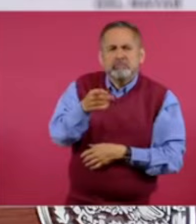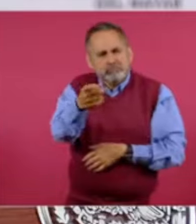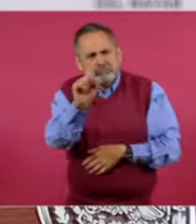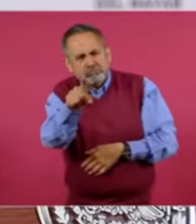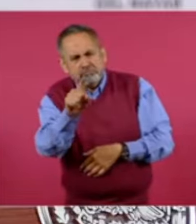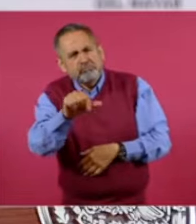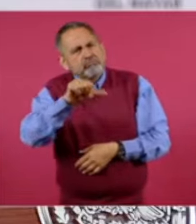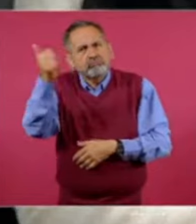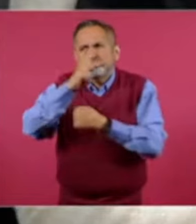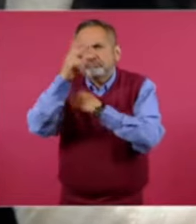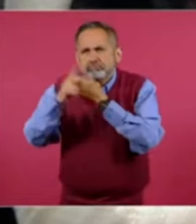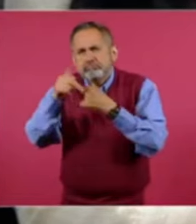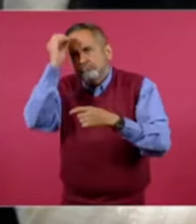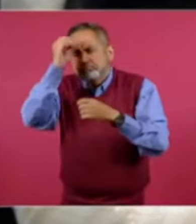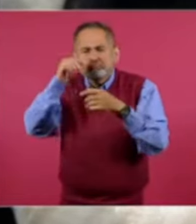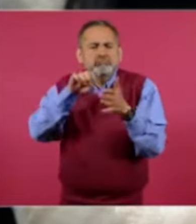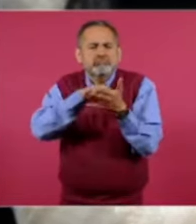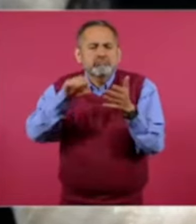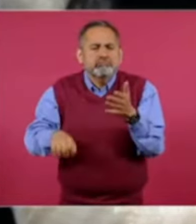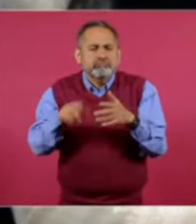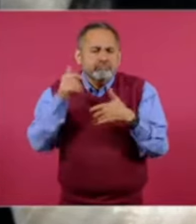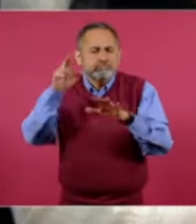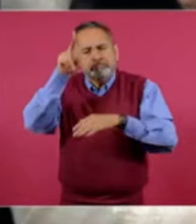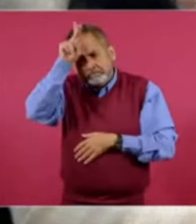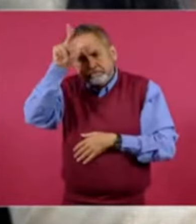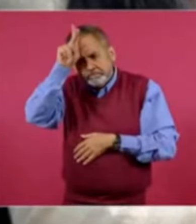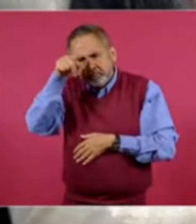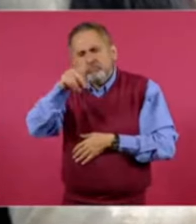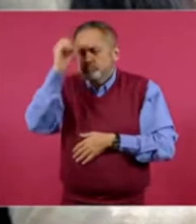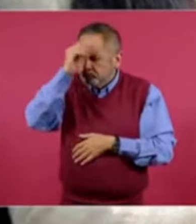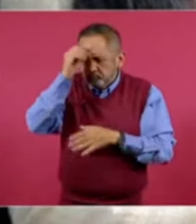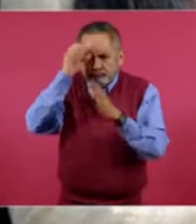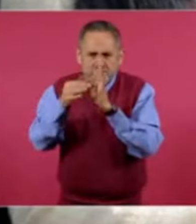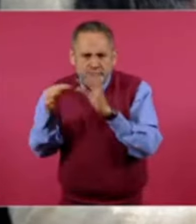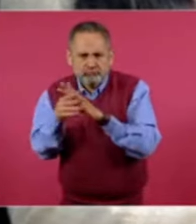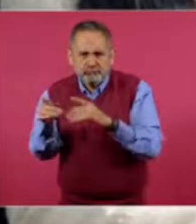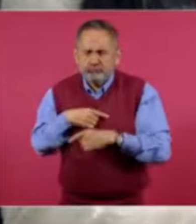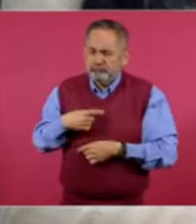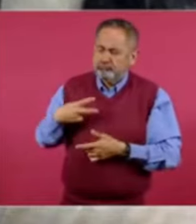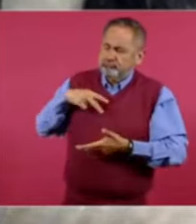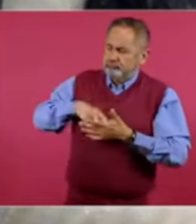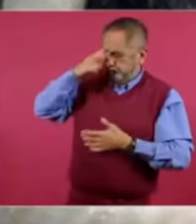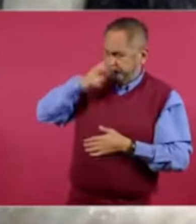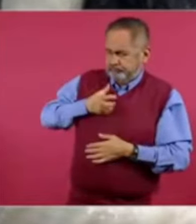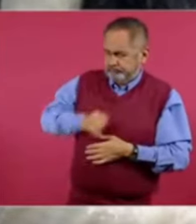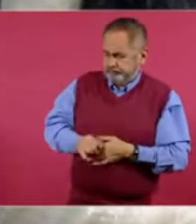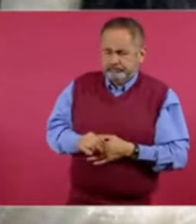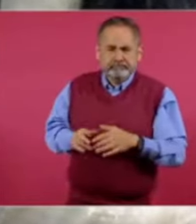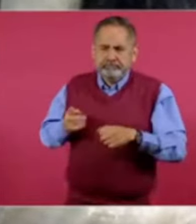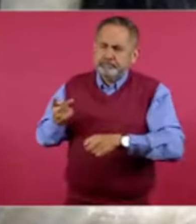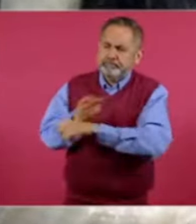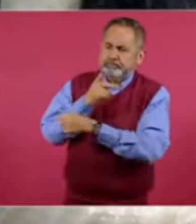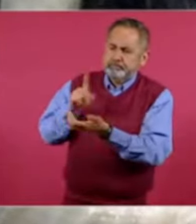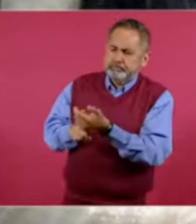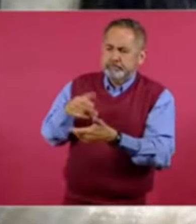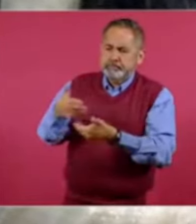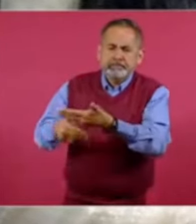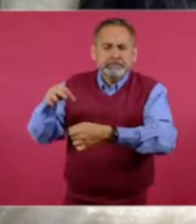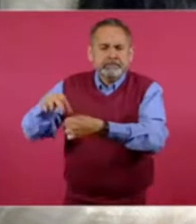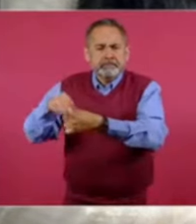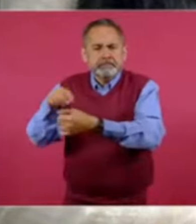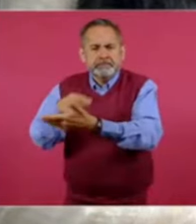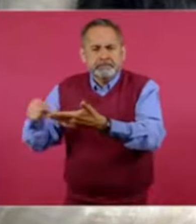ha opinado en algunos otros casos, por ejemplo, como fue en Perú. Dio usted una postura sobre lo que había pasado en el proceso